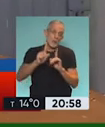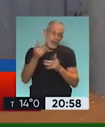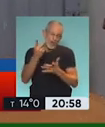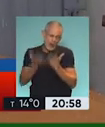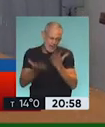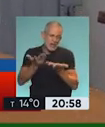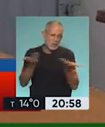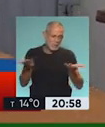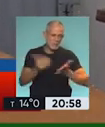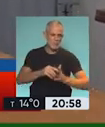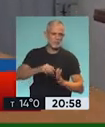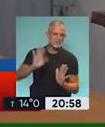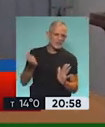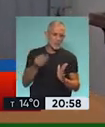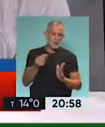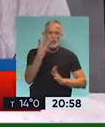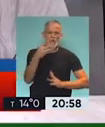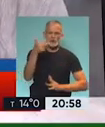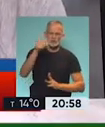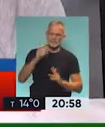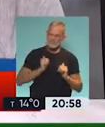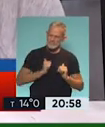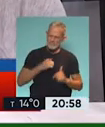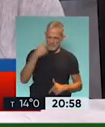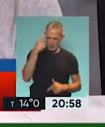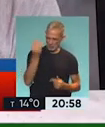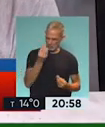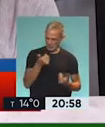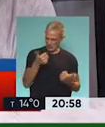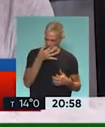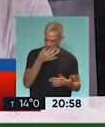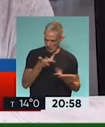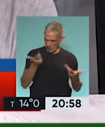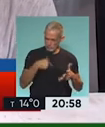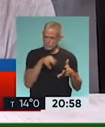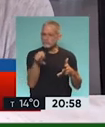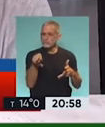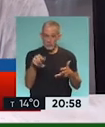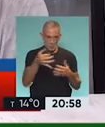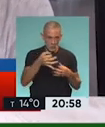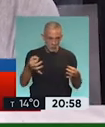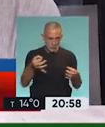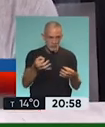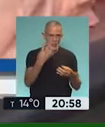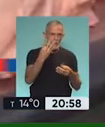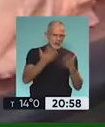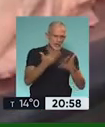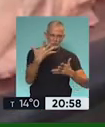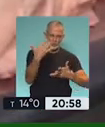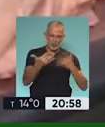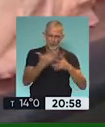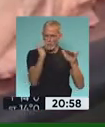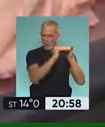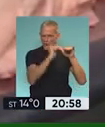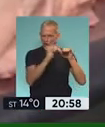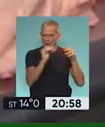nosotros venimos con el trabajo de la organización, de la Unión de Trabajadores de la Tierra en Mendoza, venimos, bueno,